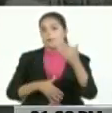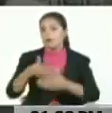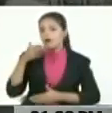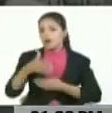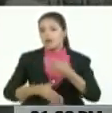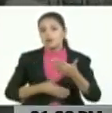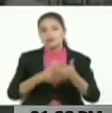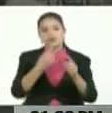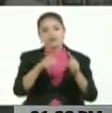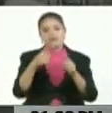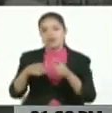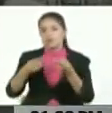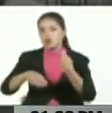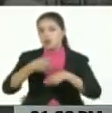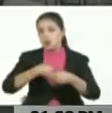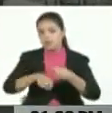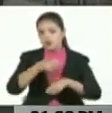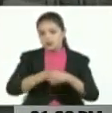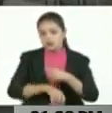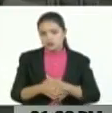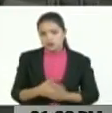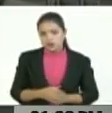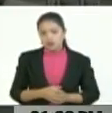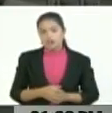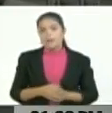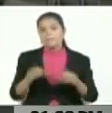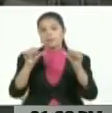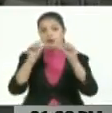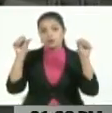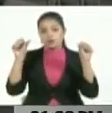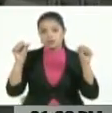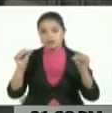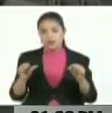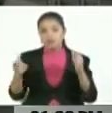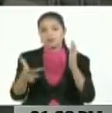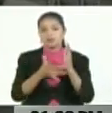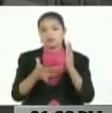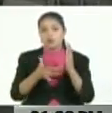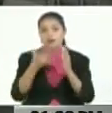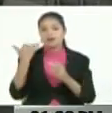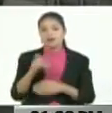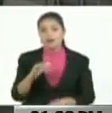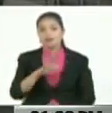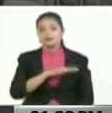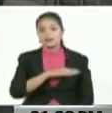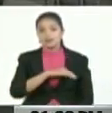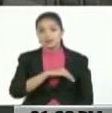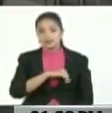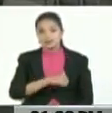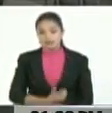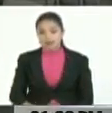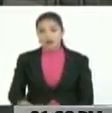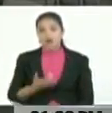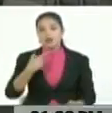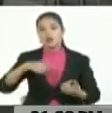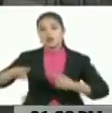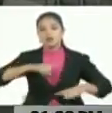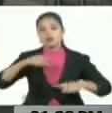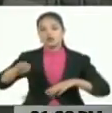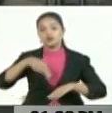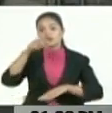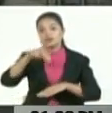los diferentes comercios, para a través de los sistemas tecnológico que tiene el CICPC de la Coordinación Nacional